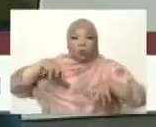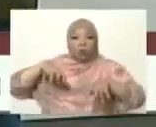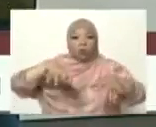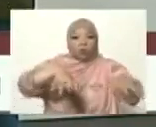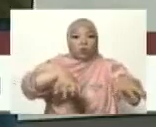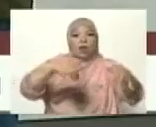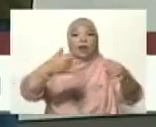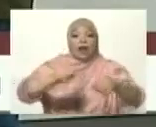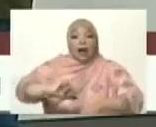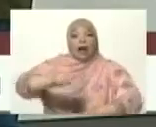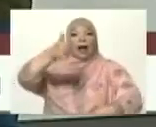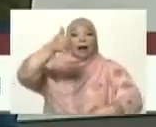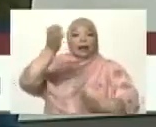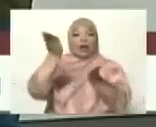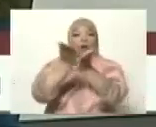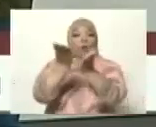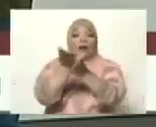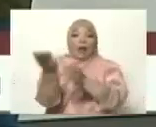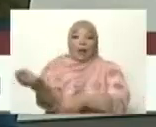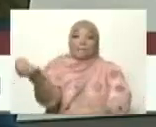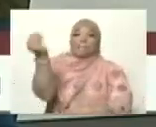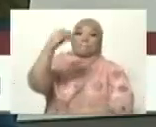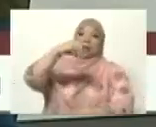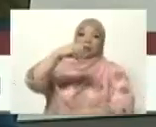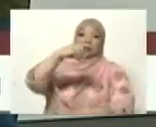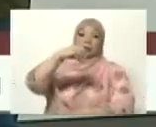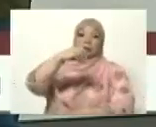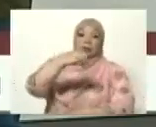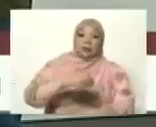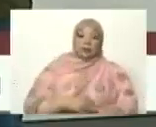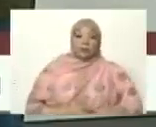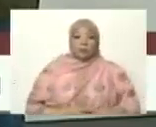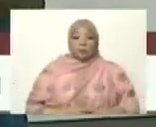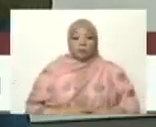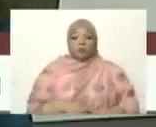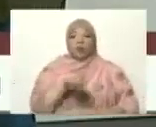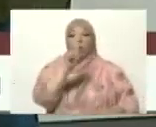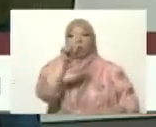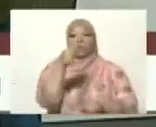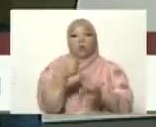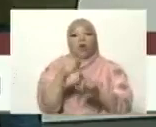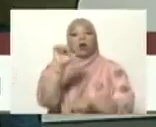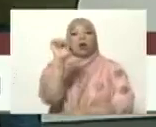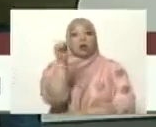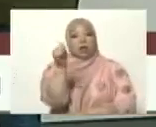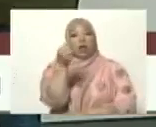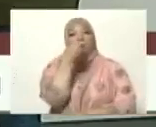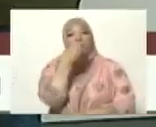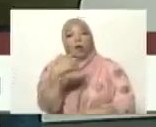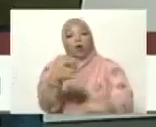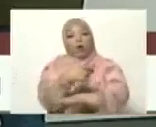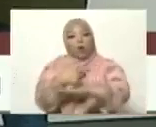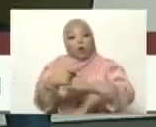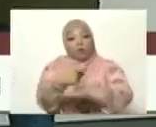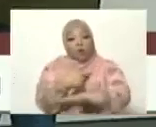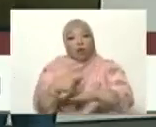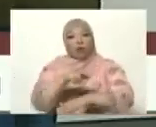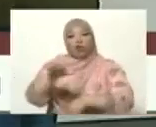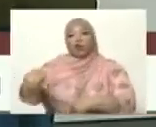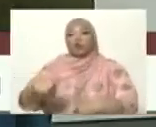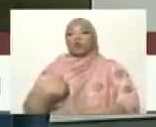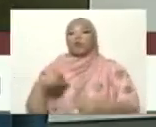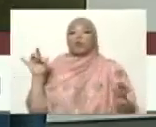aumentar pues el número de escuelas. Allí pues a través del 1x10 del gobierno podemos nosotros hacer el cruce y